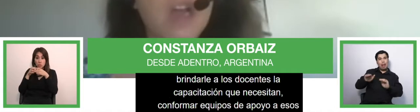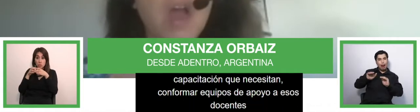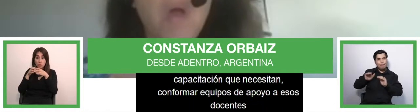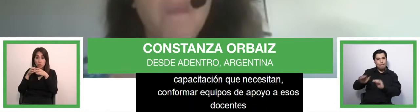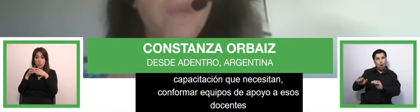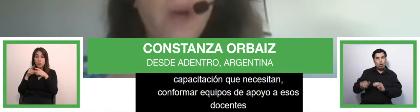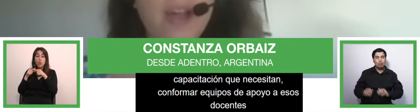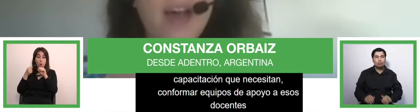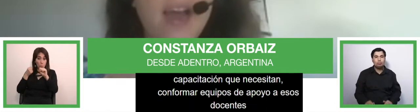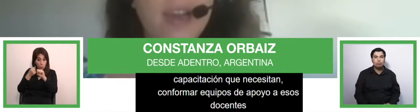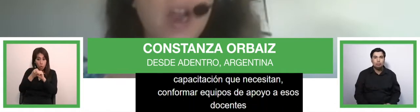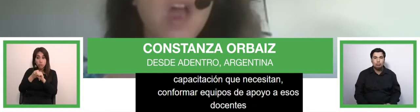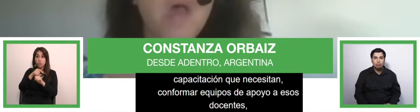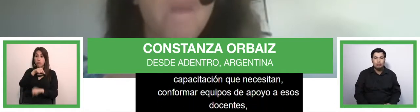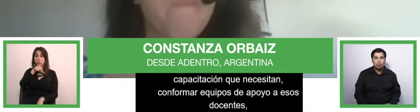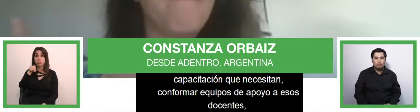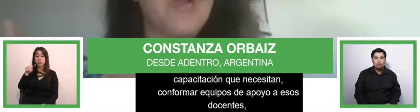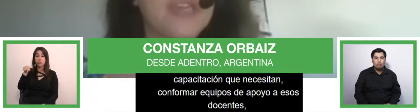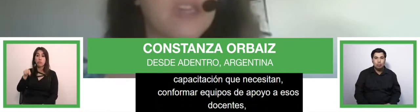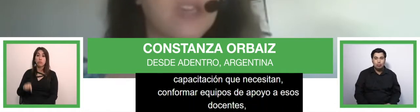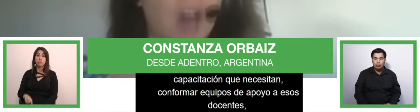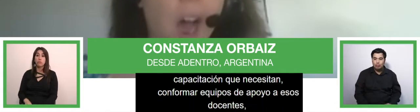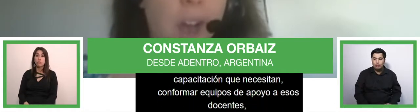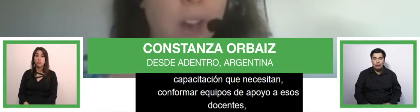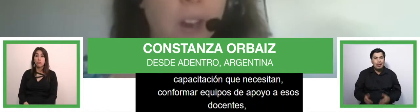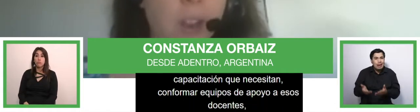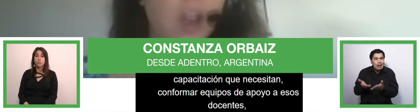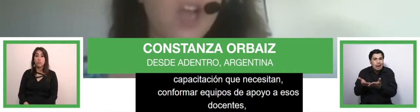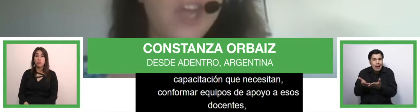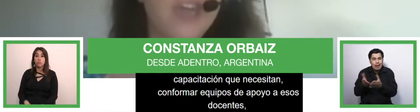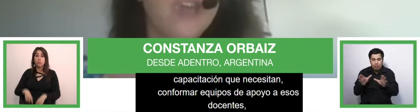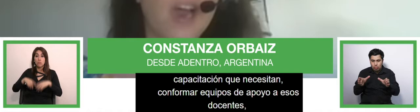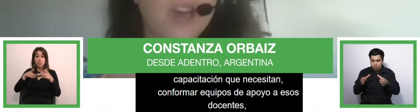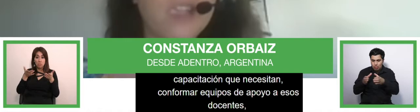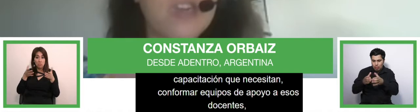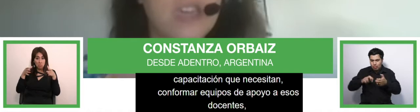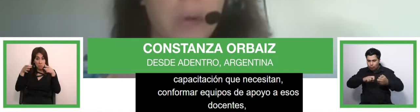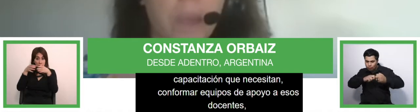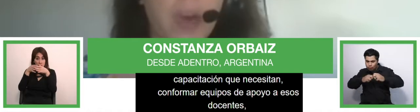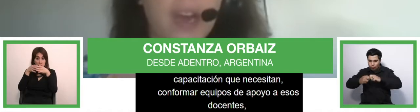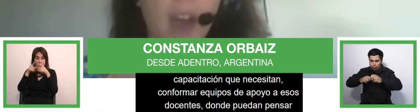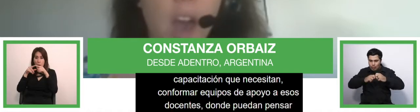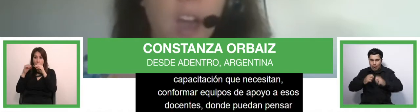donde puedan pensar